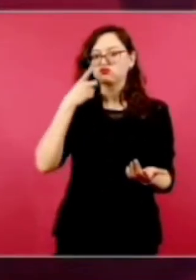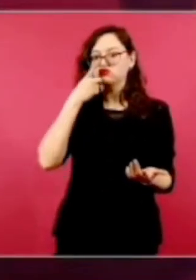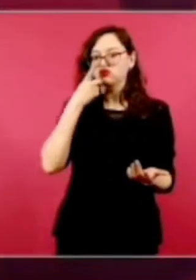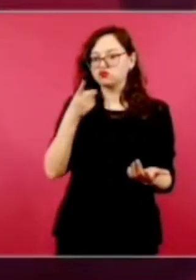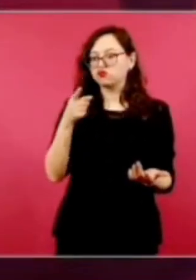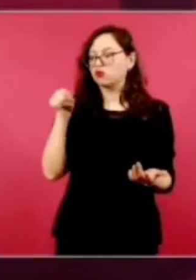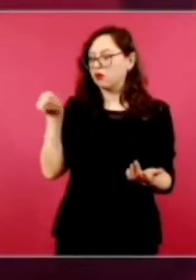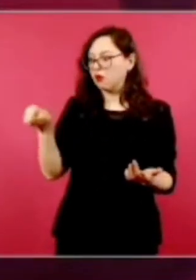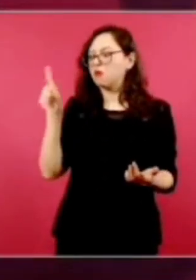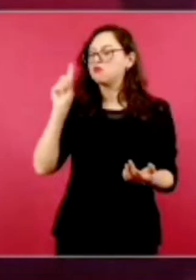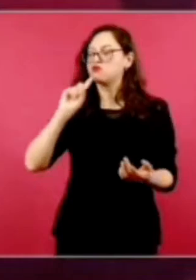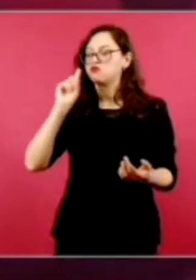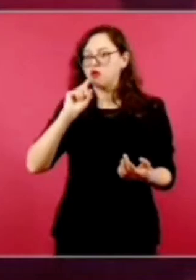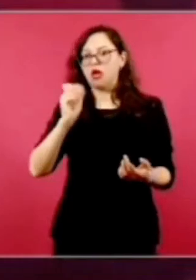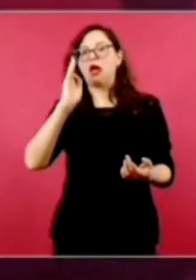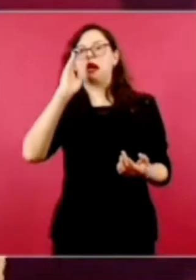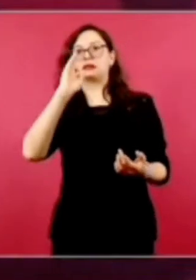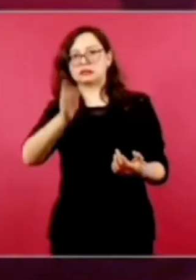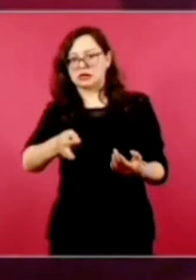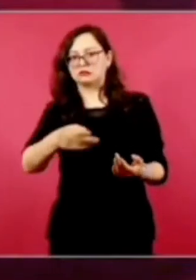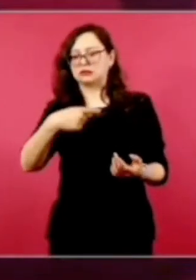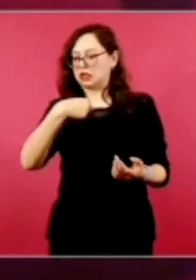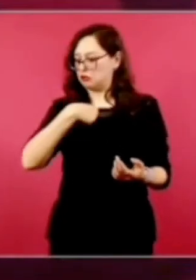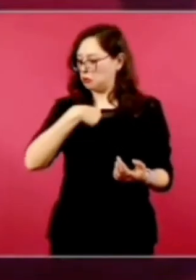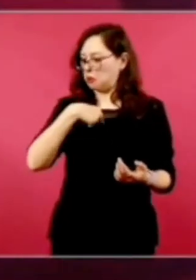esa recomendación.